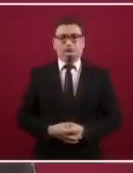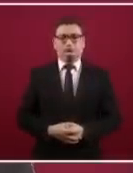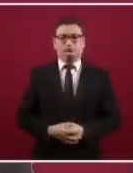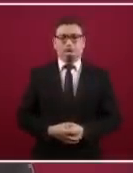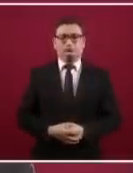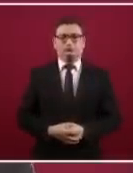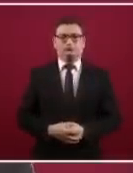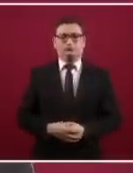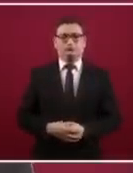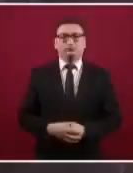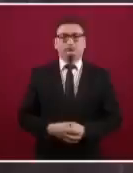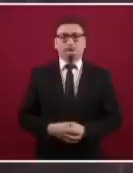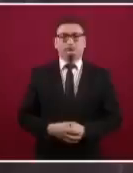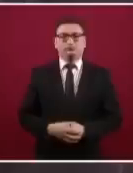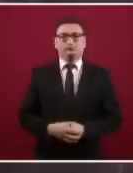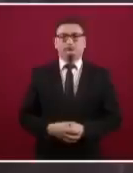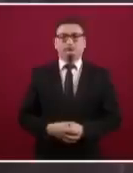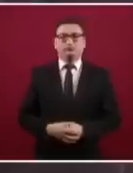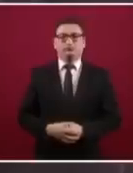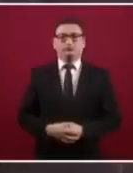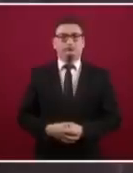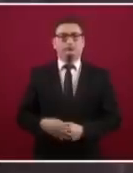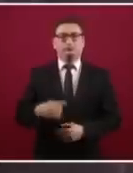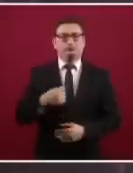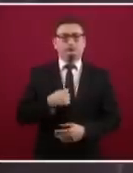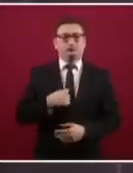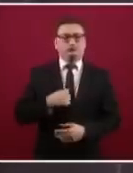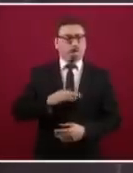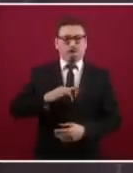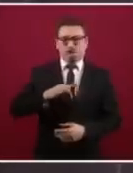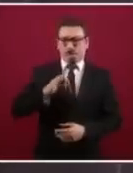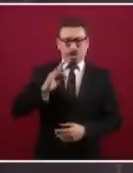No tolero de nadie